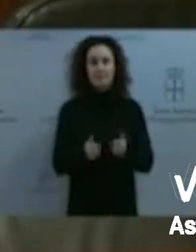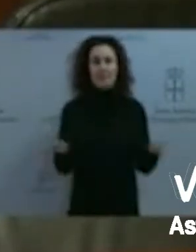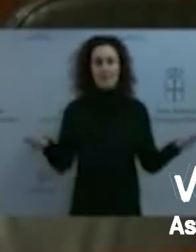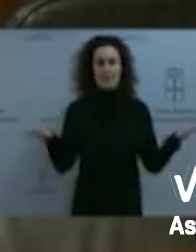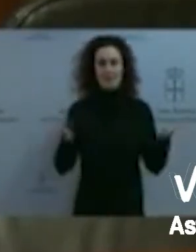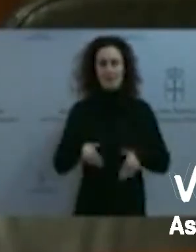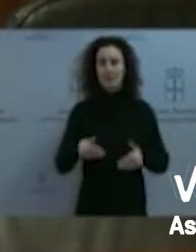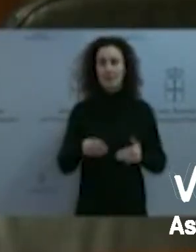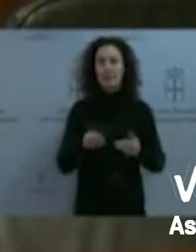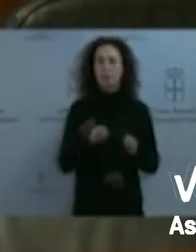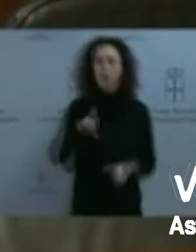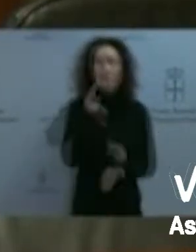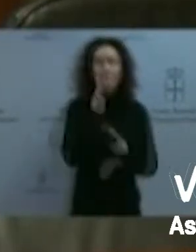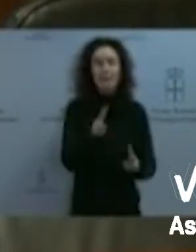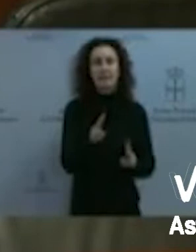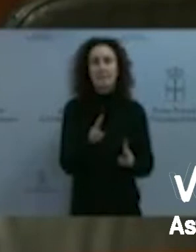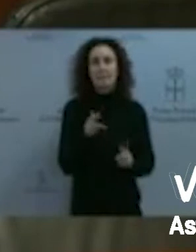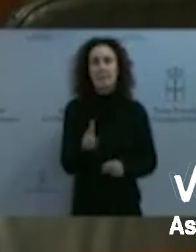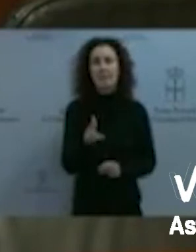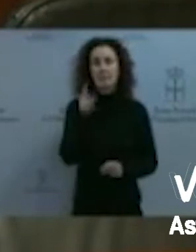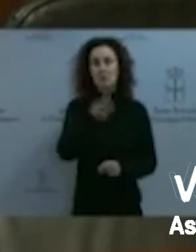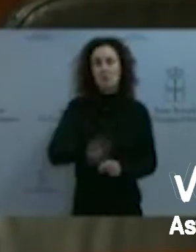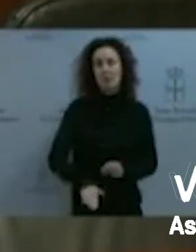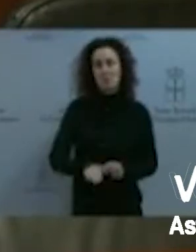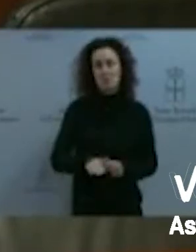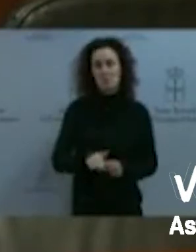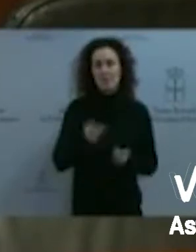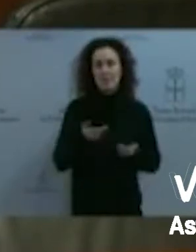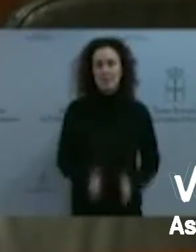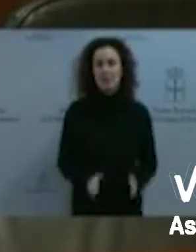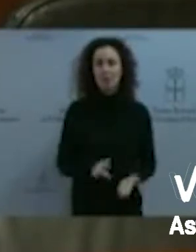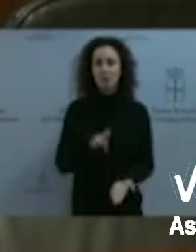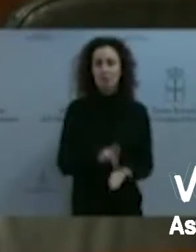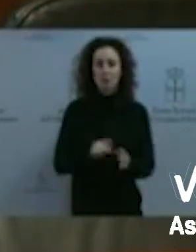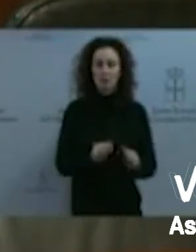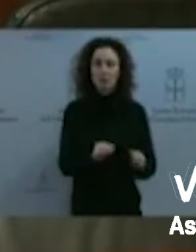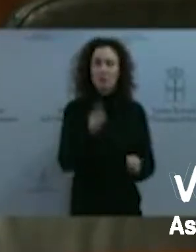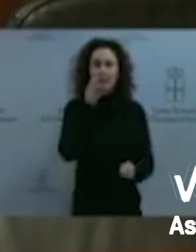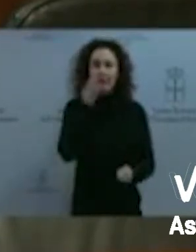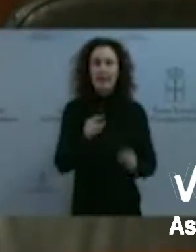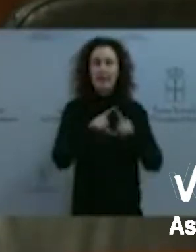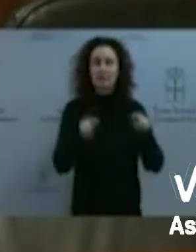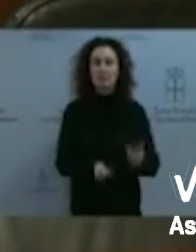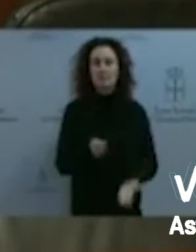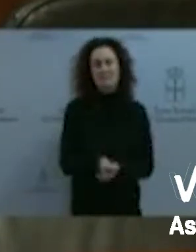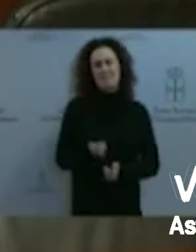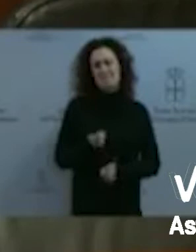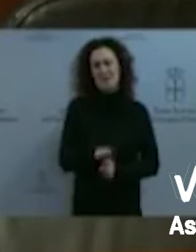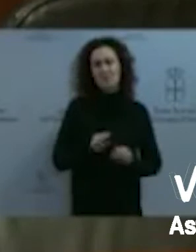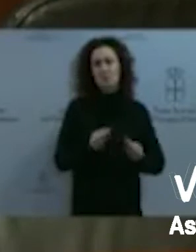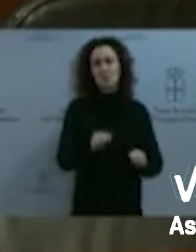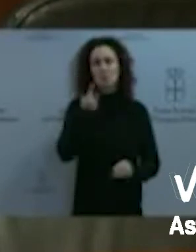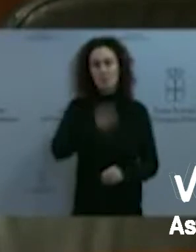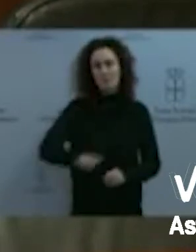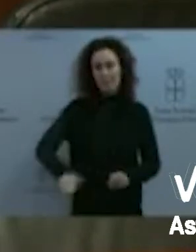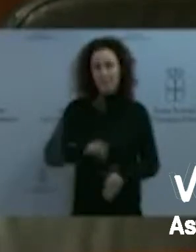poco atractivos para los profesionales. La realidad es que Asturias paga mal a sus pediatras, les comprime las consultas, aumenta de forma exagerada